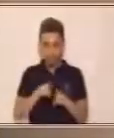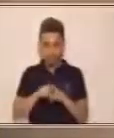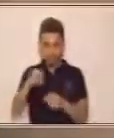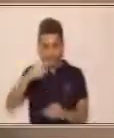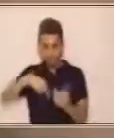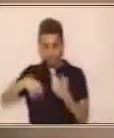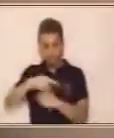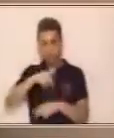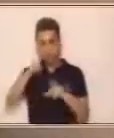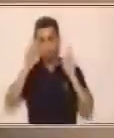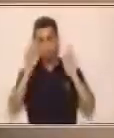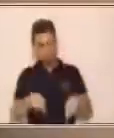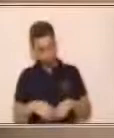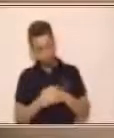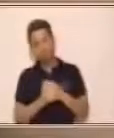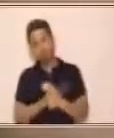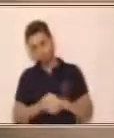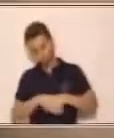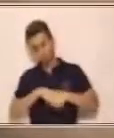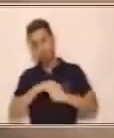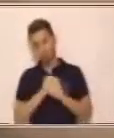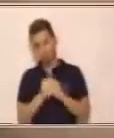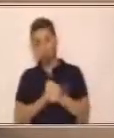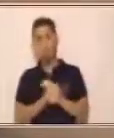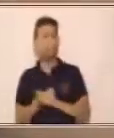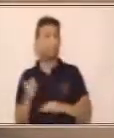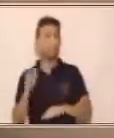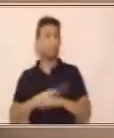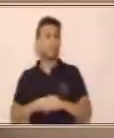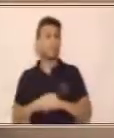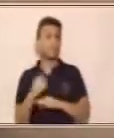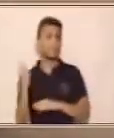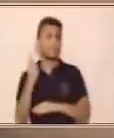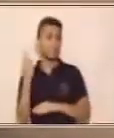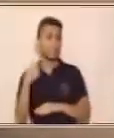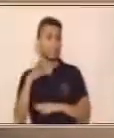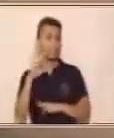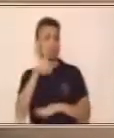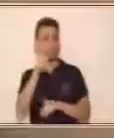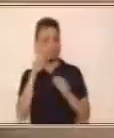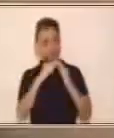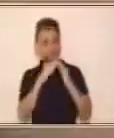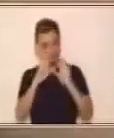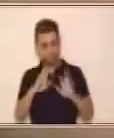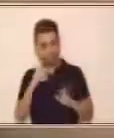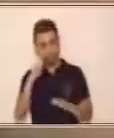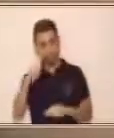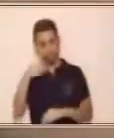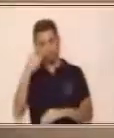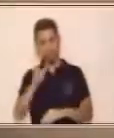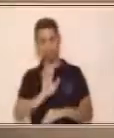su defecto con gel. Y lo más importante, por favor, quédate en casa. Hasta la próxima.